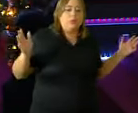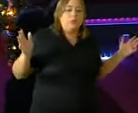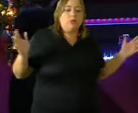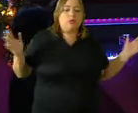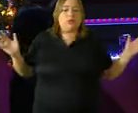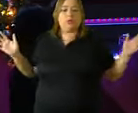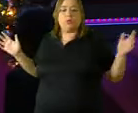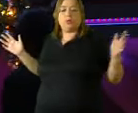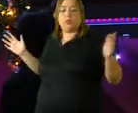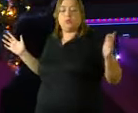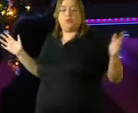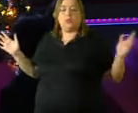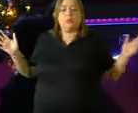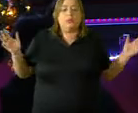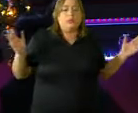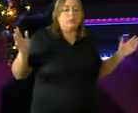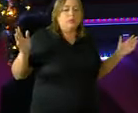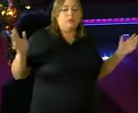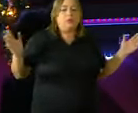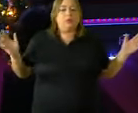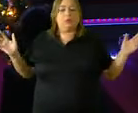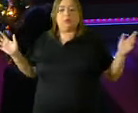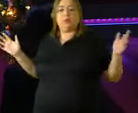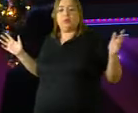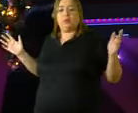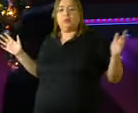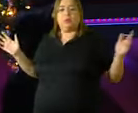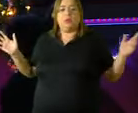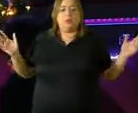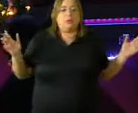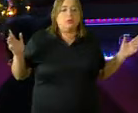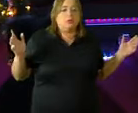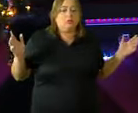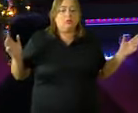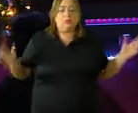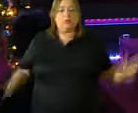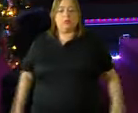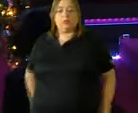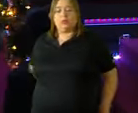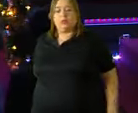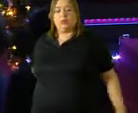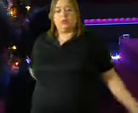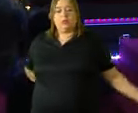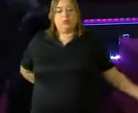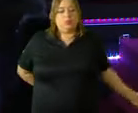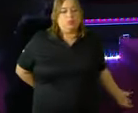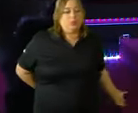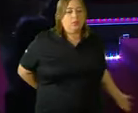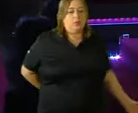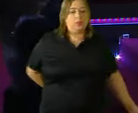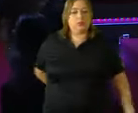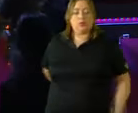Boshalabakata Basaya. Tu esposa. Que venga a orar por ella. Sí.